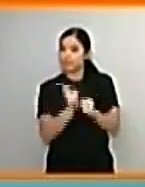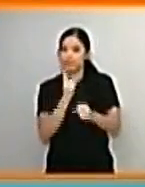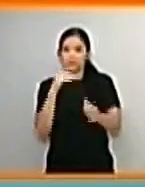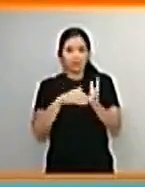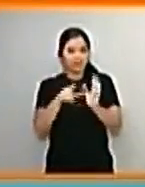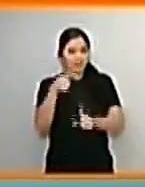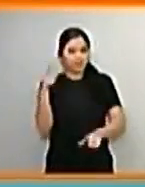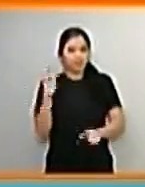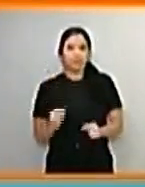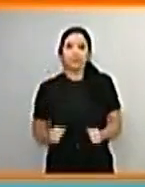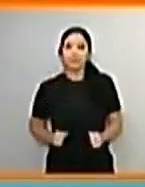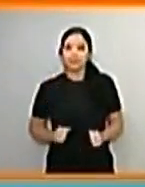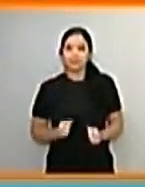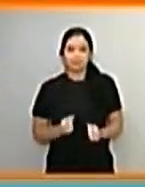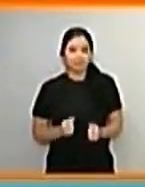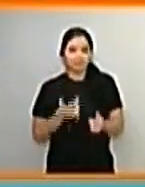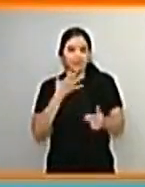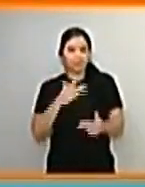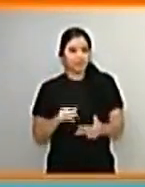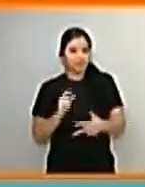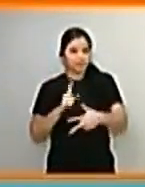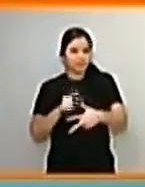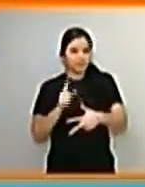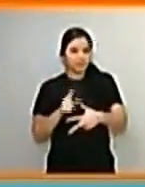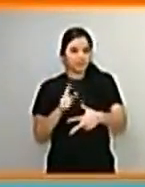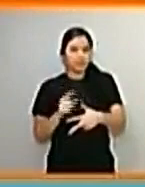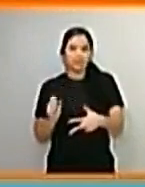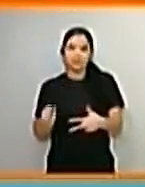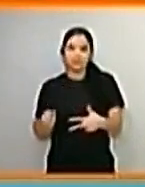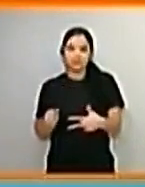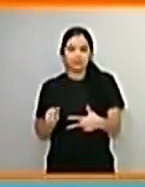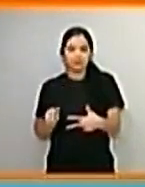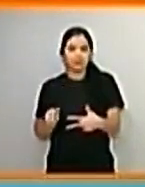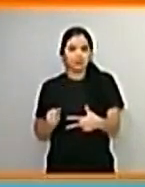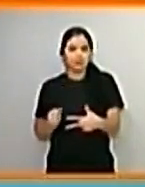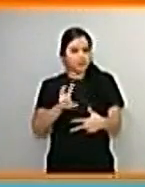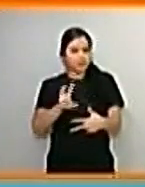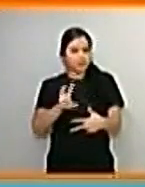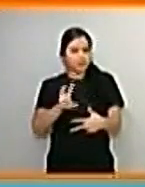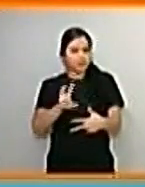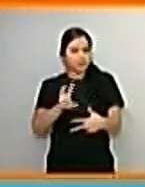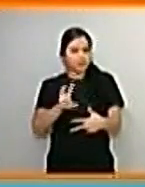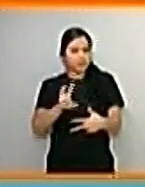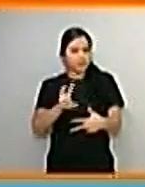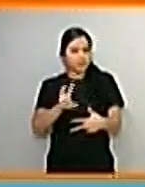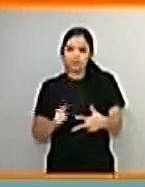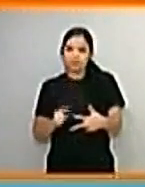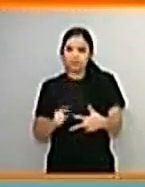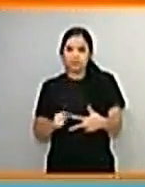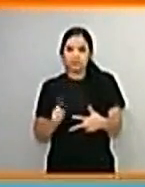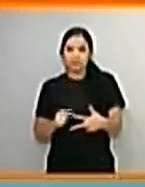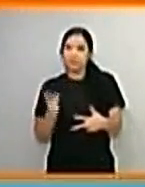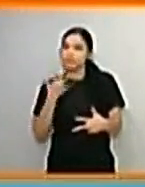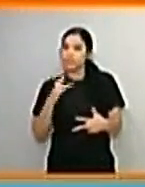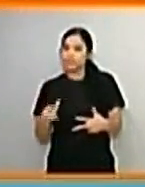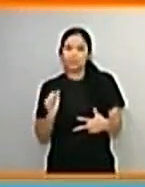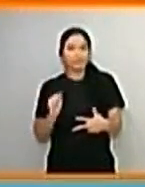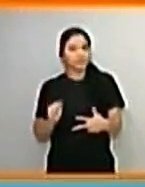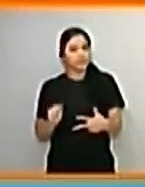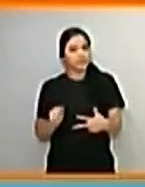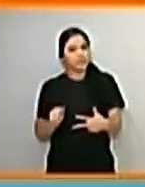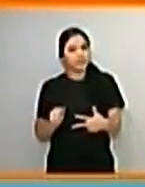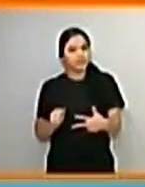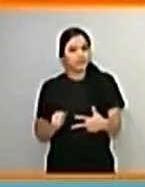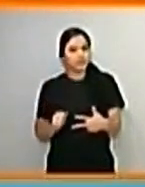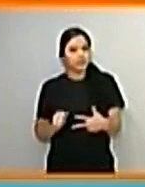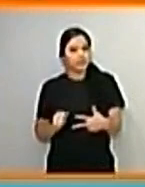100.000 lempiras. Primer número ganador. Y este es el 36. Segundo número ganador, suerte.